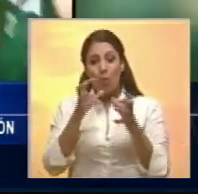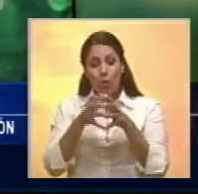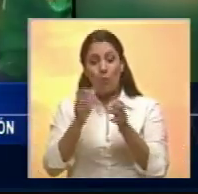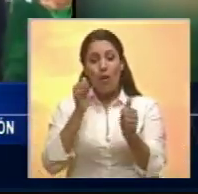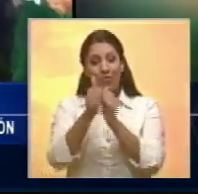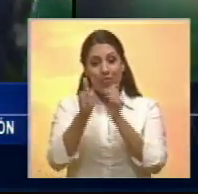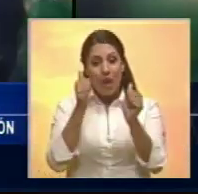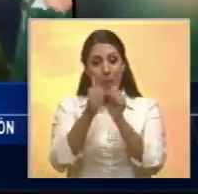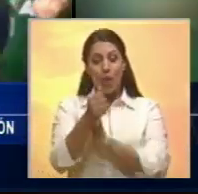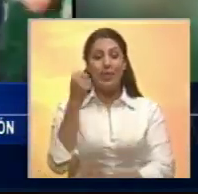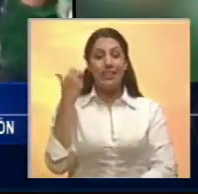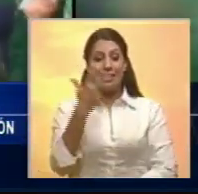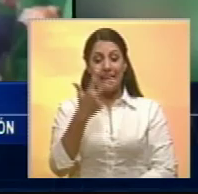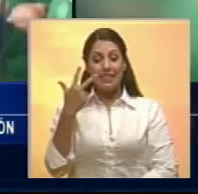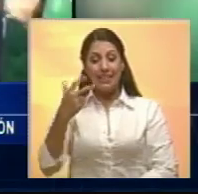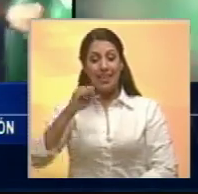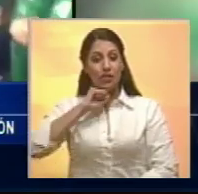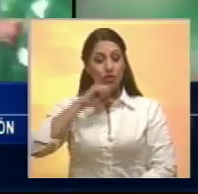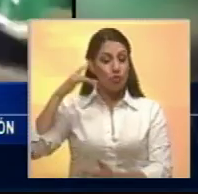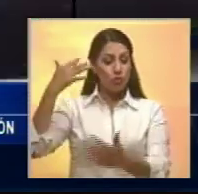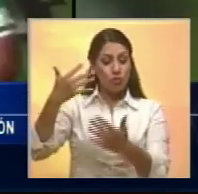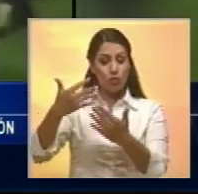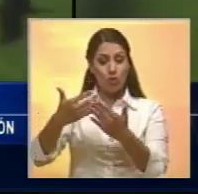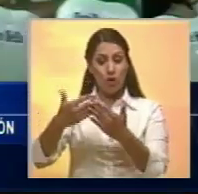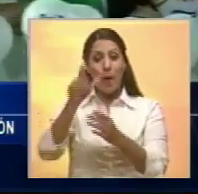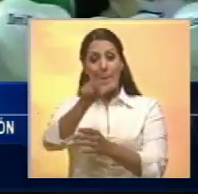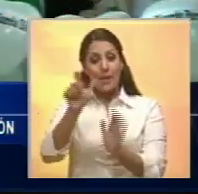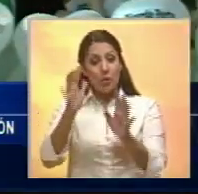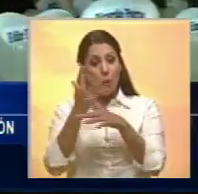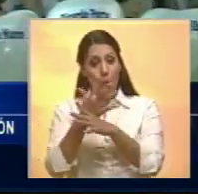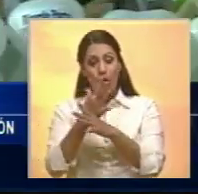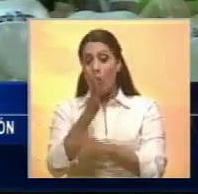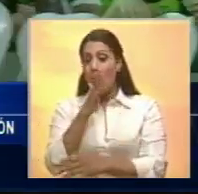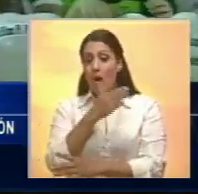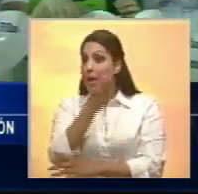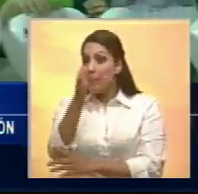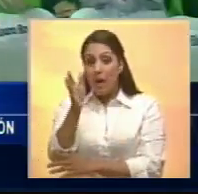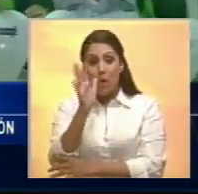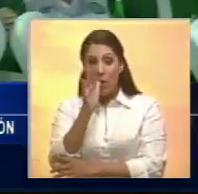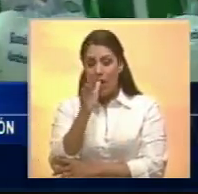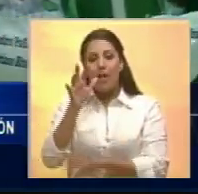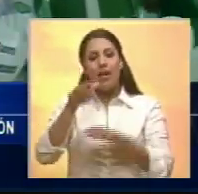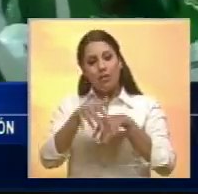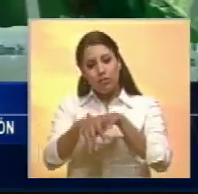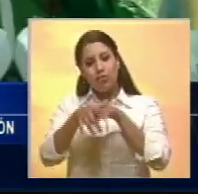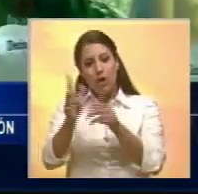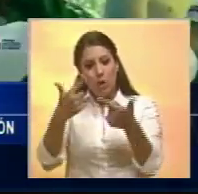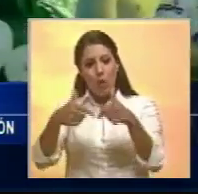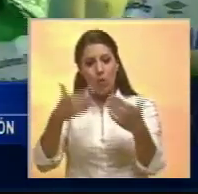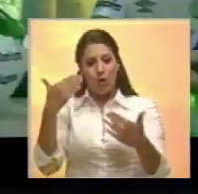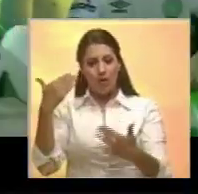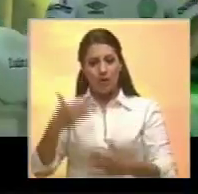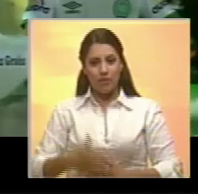deportiva de los 43 años de existencia del chapecoense. Los jugadores que no viajaron desfilaron en el campo.